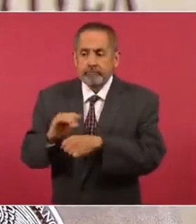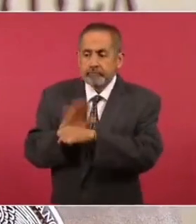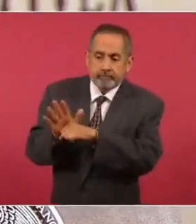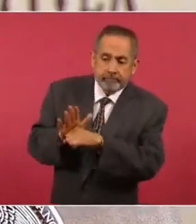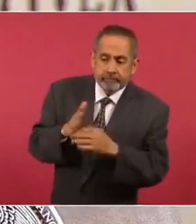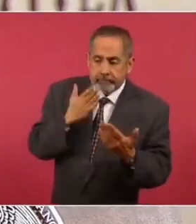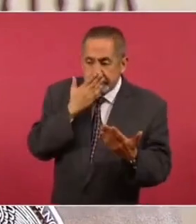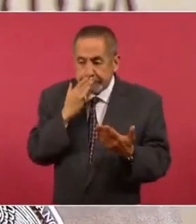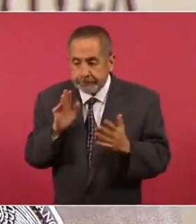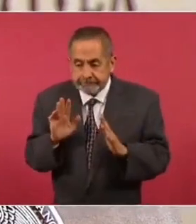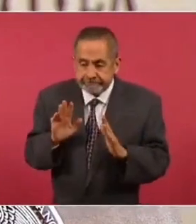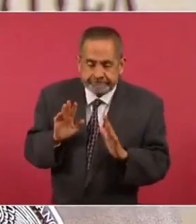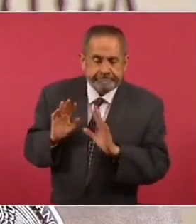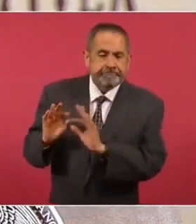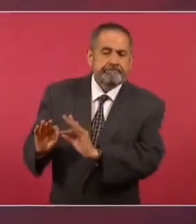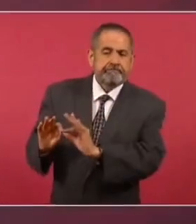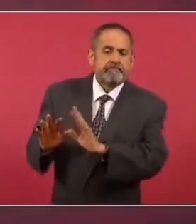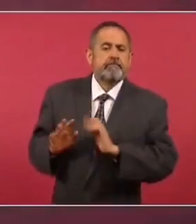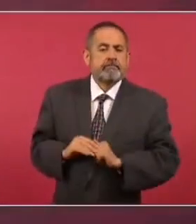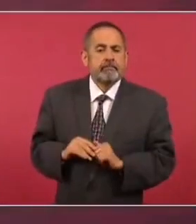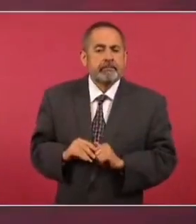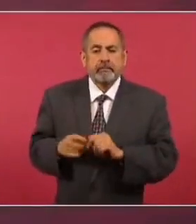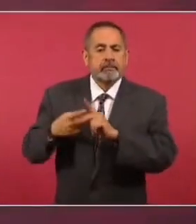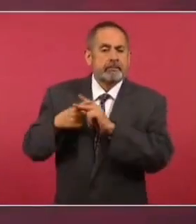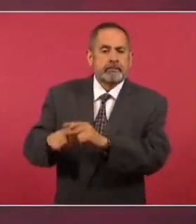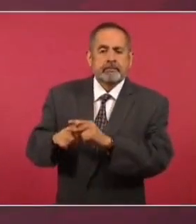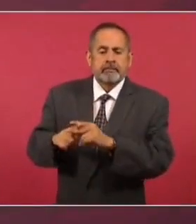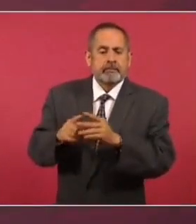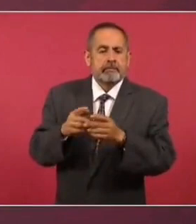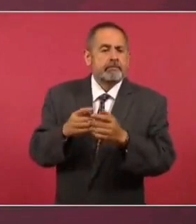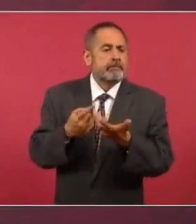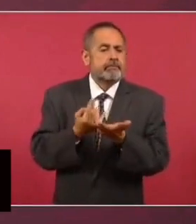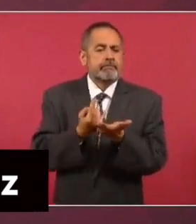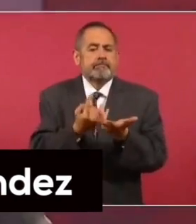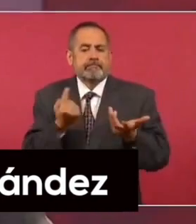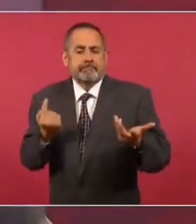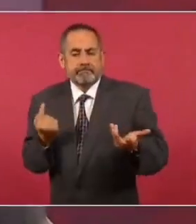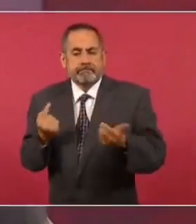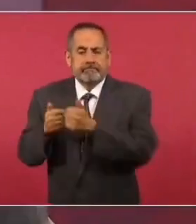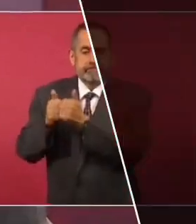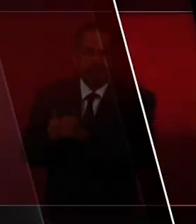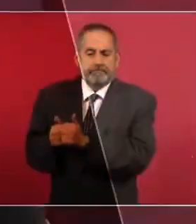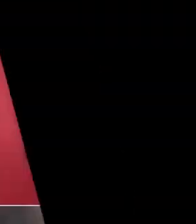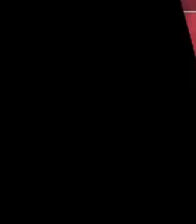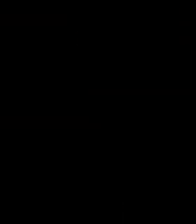se decidió que iniciara un proceso de aislamiento y se trasladó a la ciudad de México